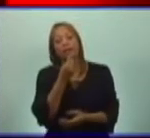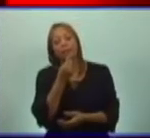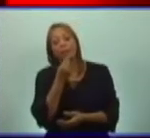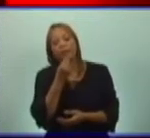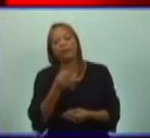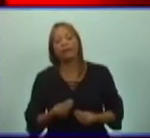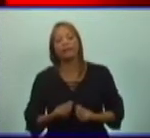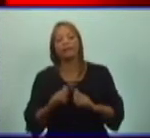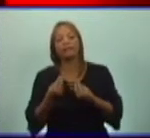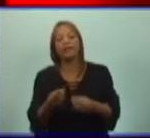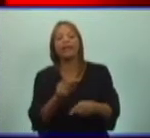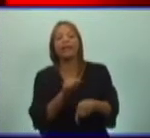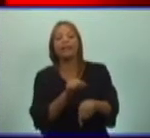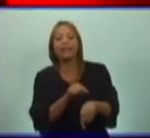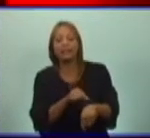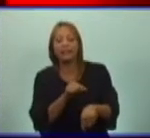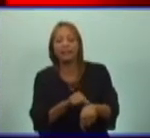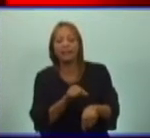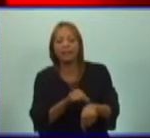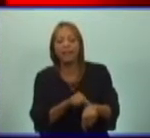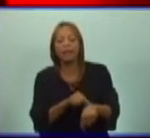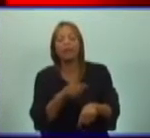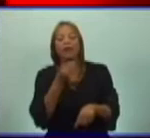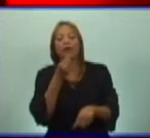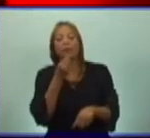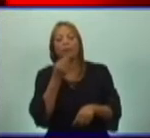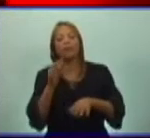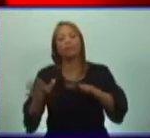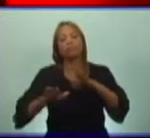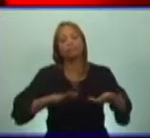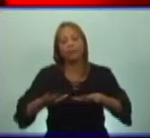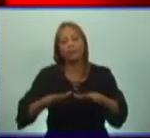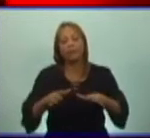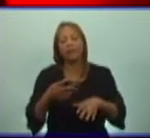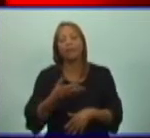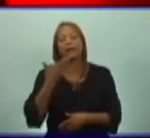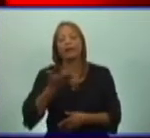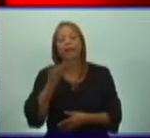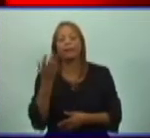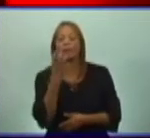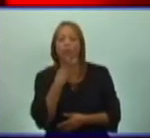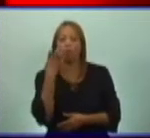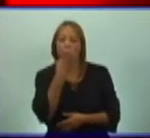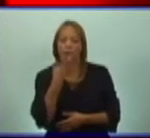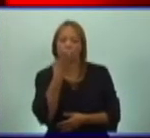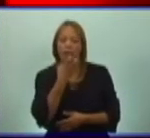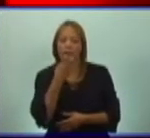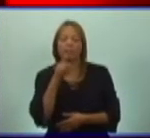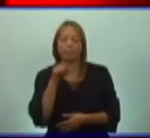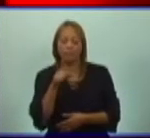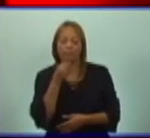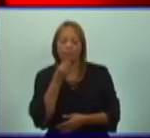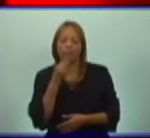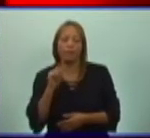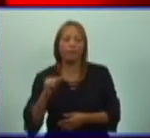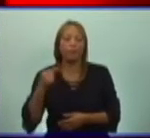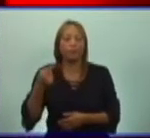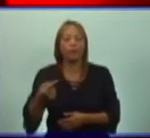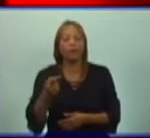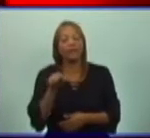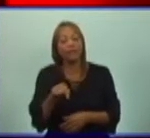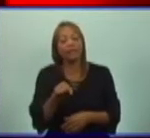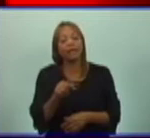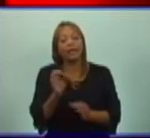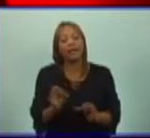darle los tiempos para que puedan prepararse para exponer la parte oral y que realmente este